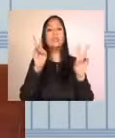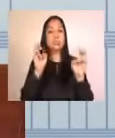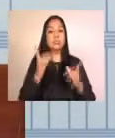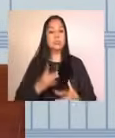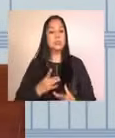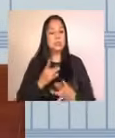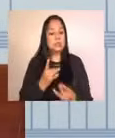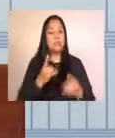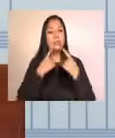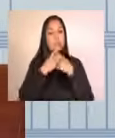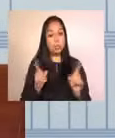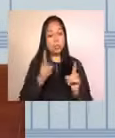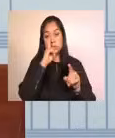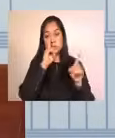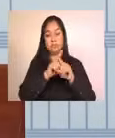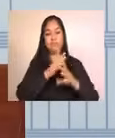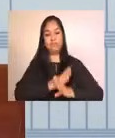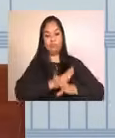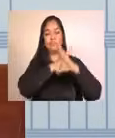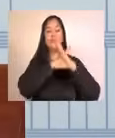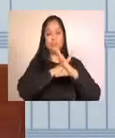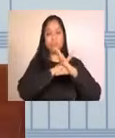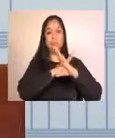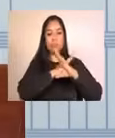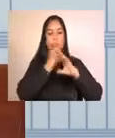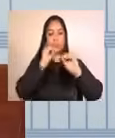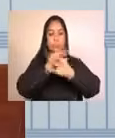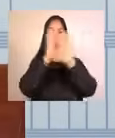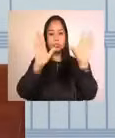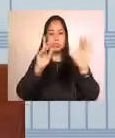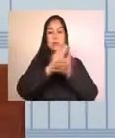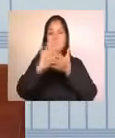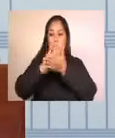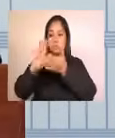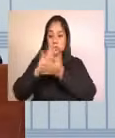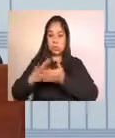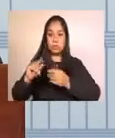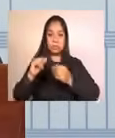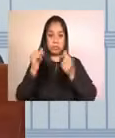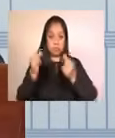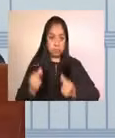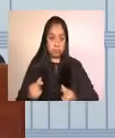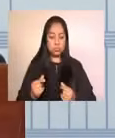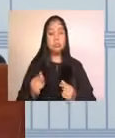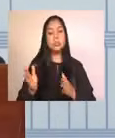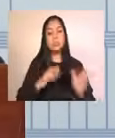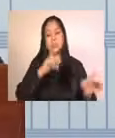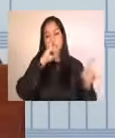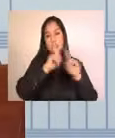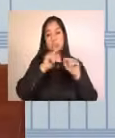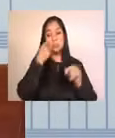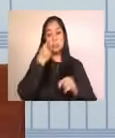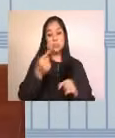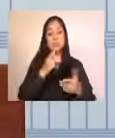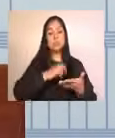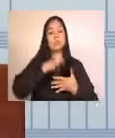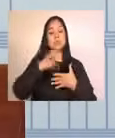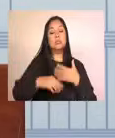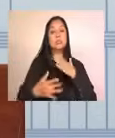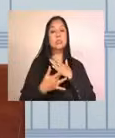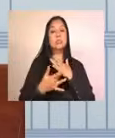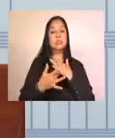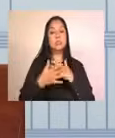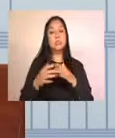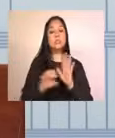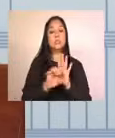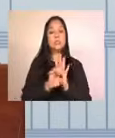que también garantiza la transparencia en cuanto a su ejecución. Luego, a través de programas tecnológicos como la utilización